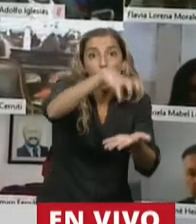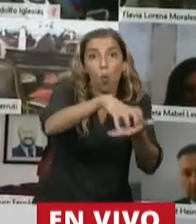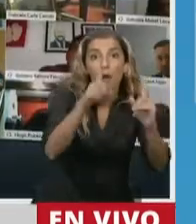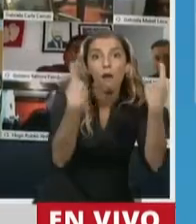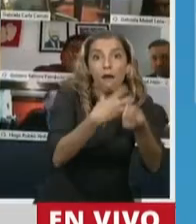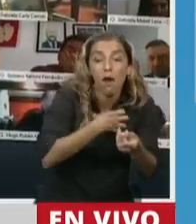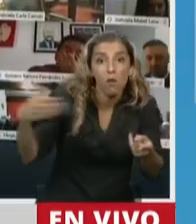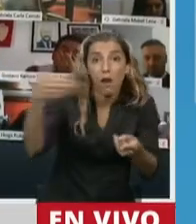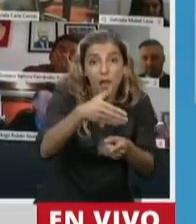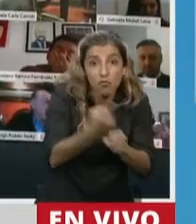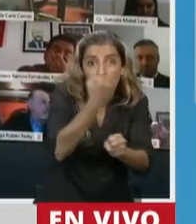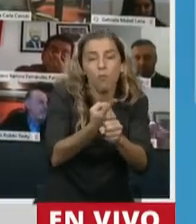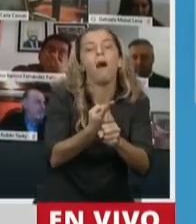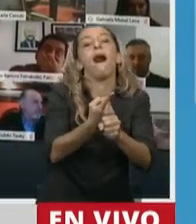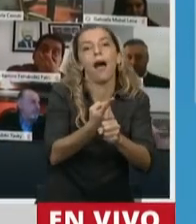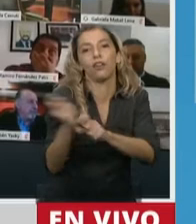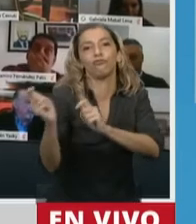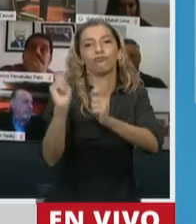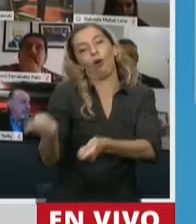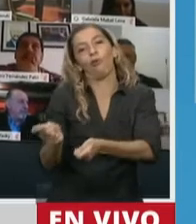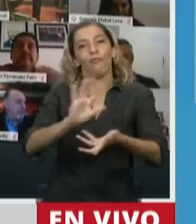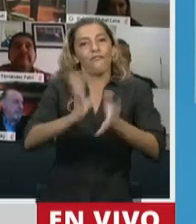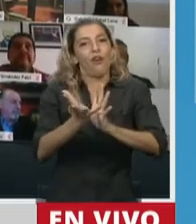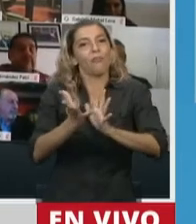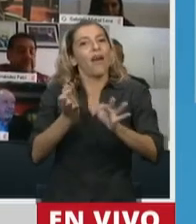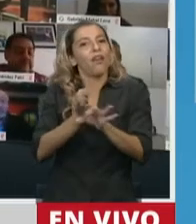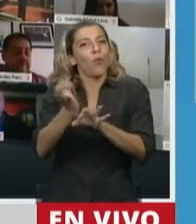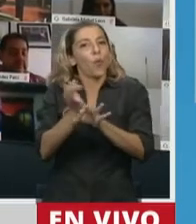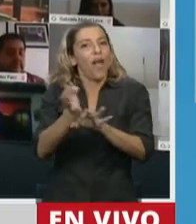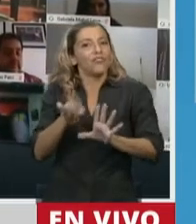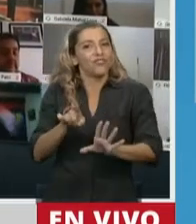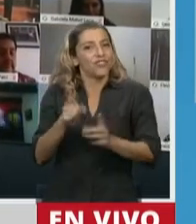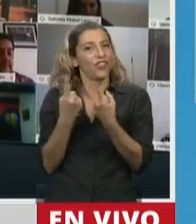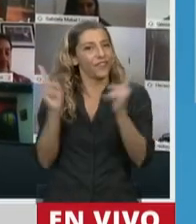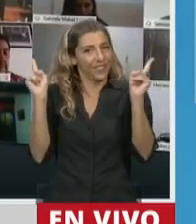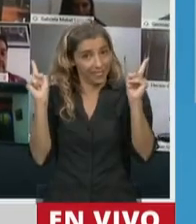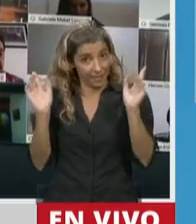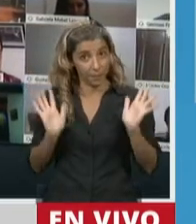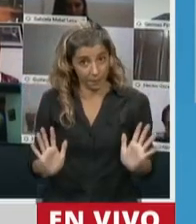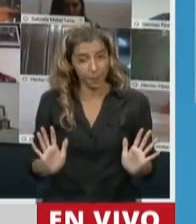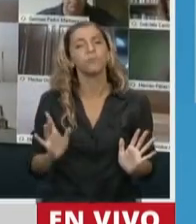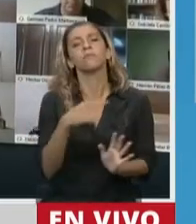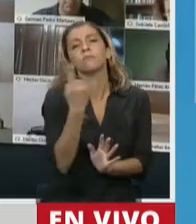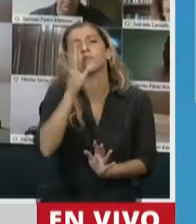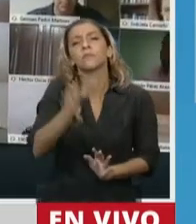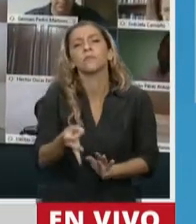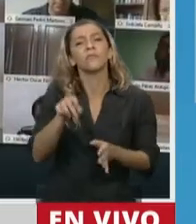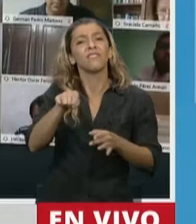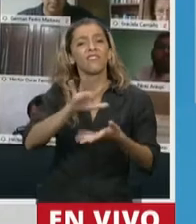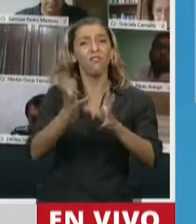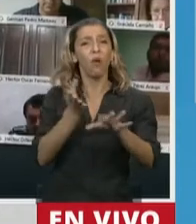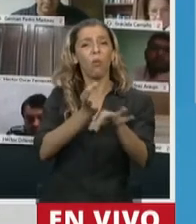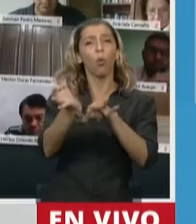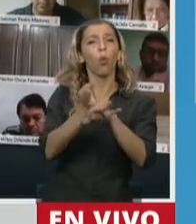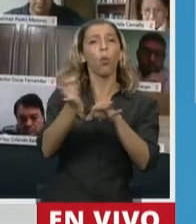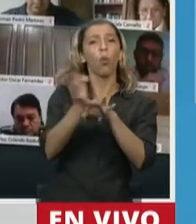de los motivos es porque sabemos que la educación a distancia no es la mejor herramienta para